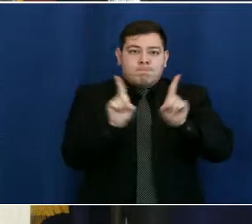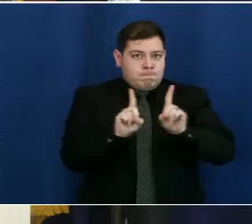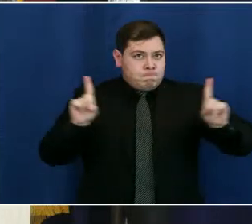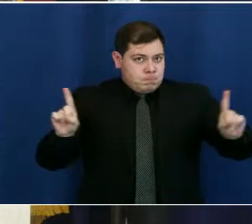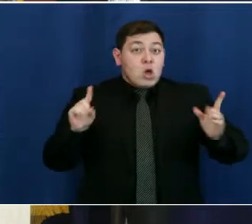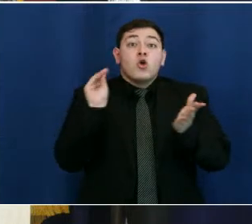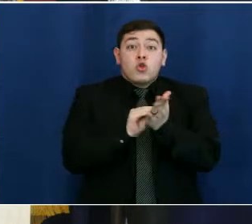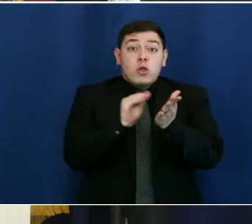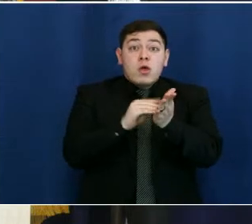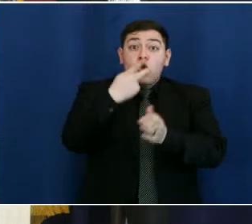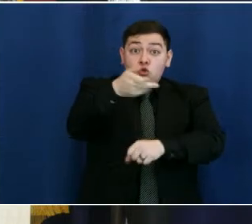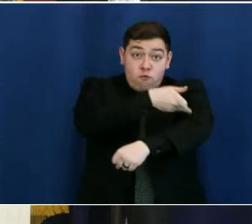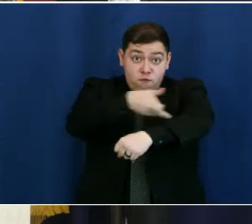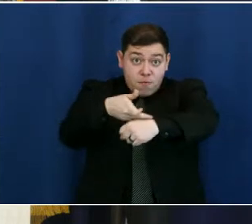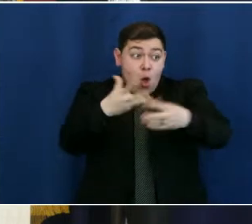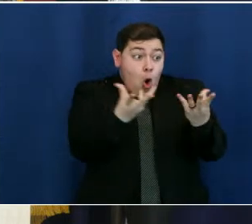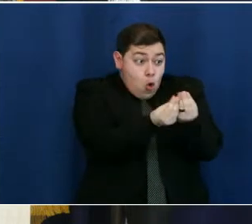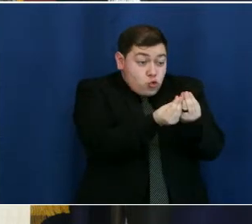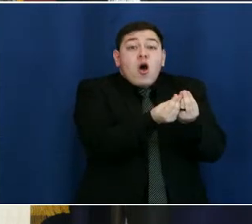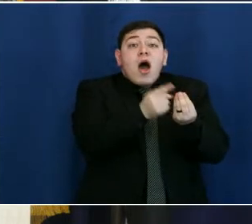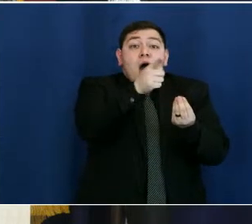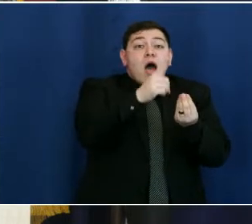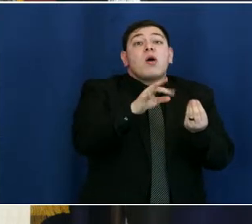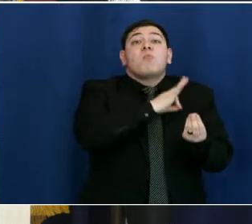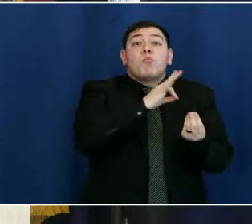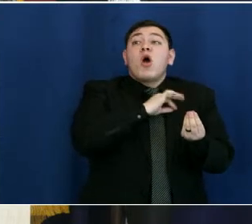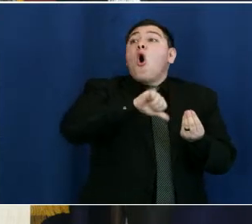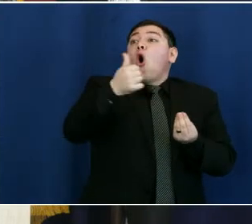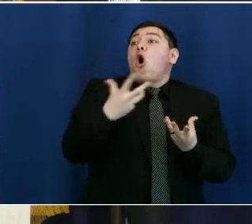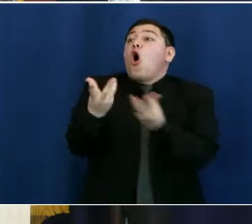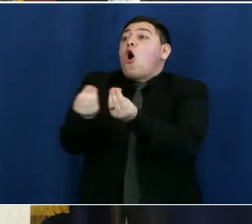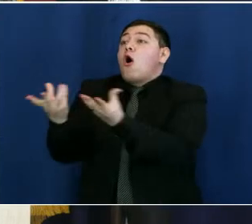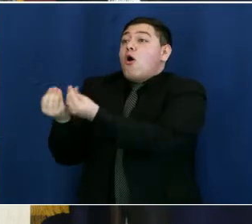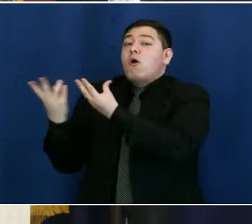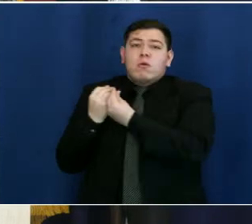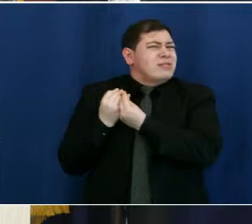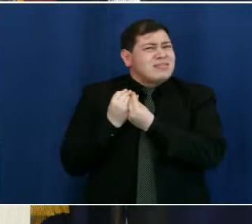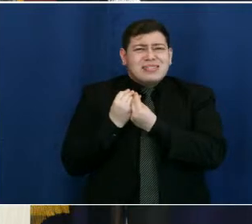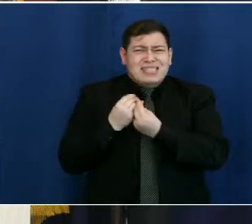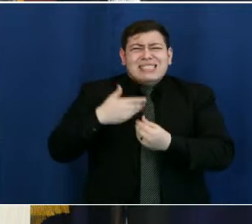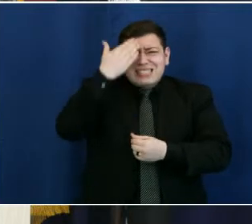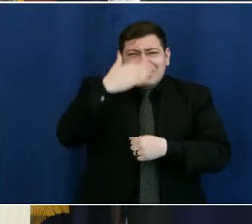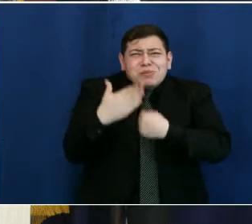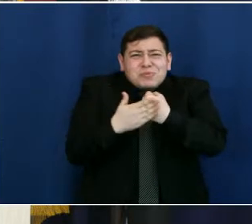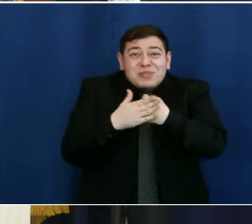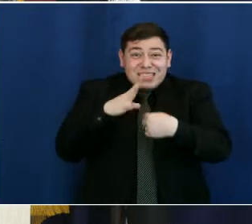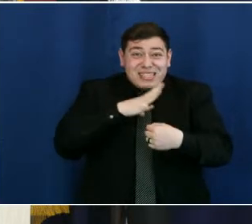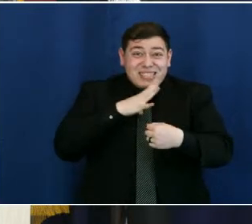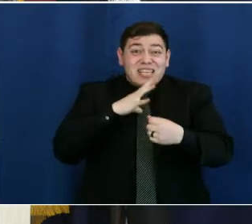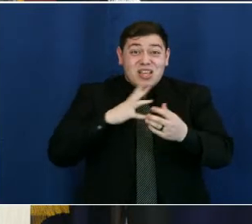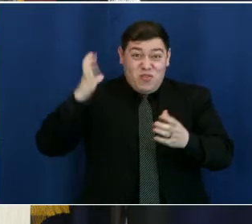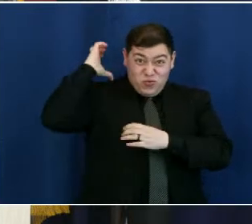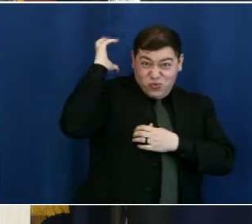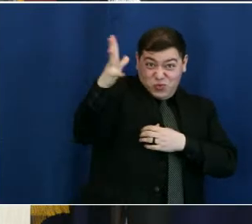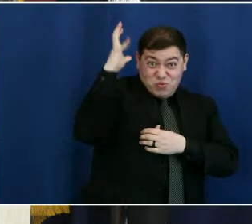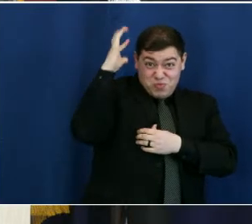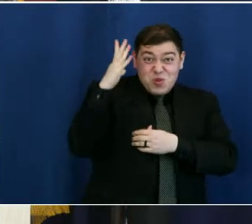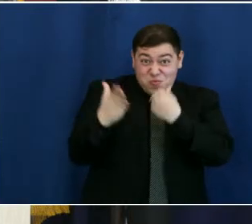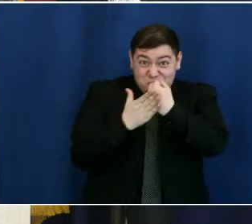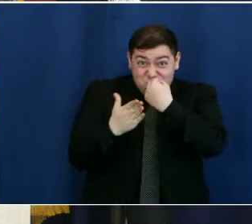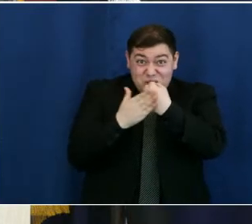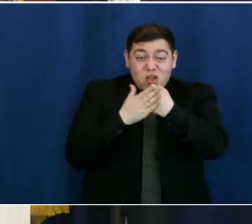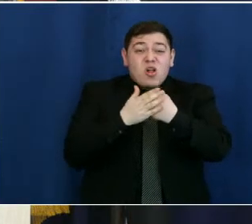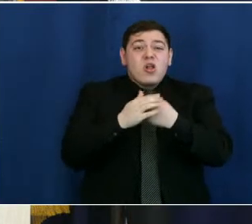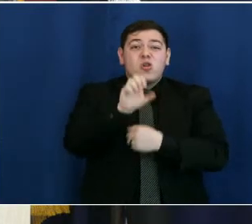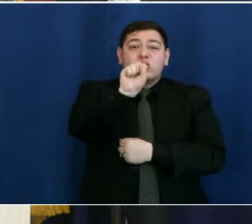fin de semana es el supertazón. Quiero enfatizar que es muy importante que se queden solamente con sus familias, que no hagamos fiestas,